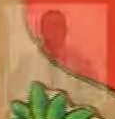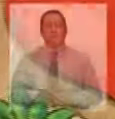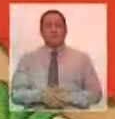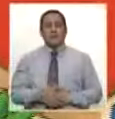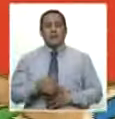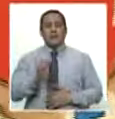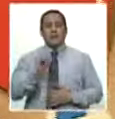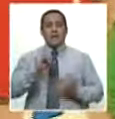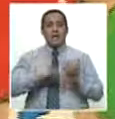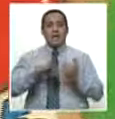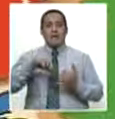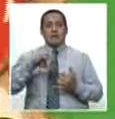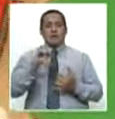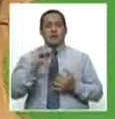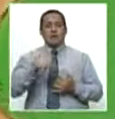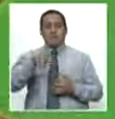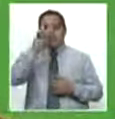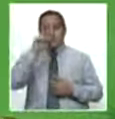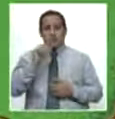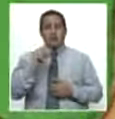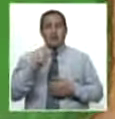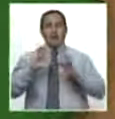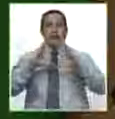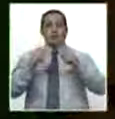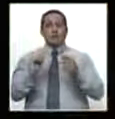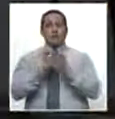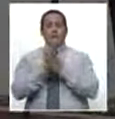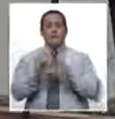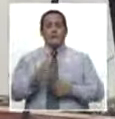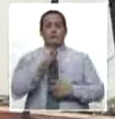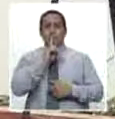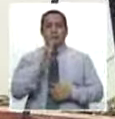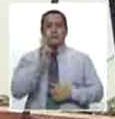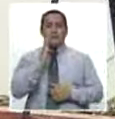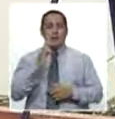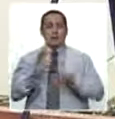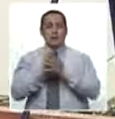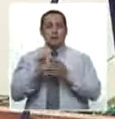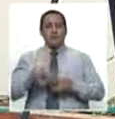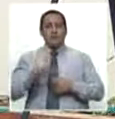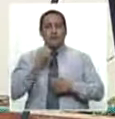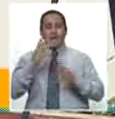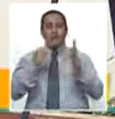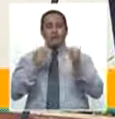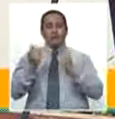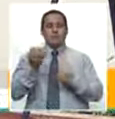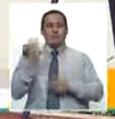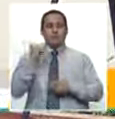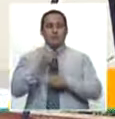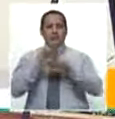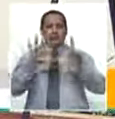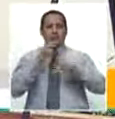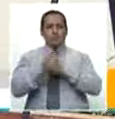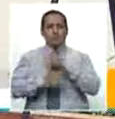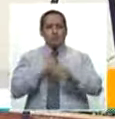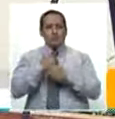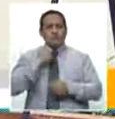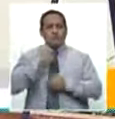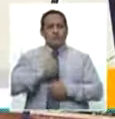Aspao Perú, la Asociación de Padres y Amigos de Personas con Autismo del Perú, viene trabajando desde hace 18 años en forma